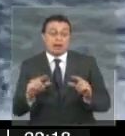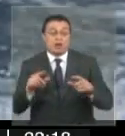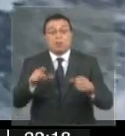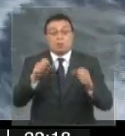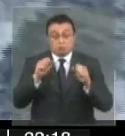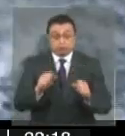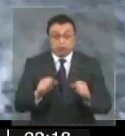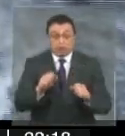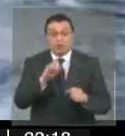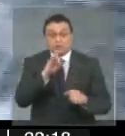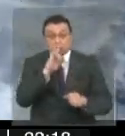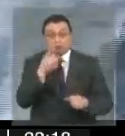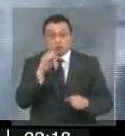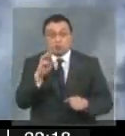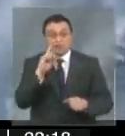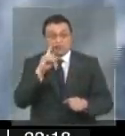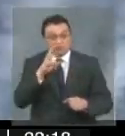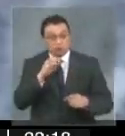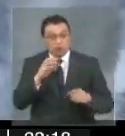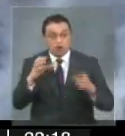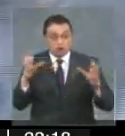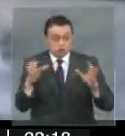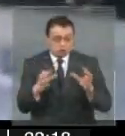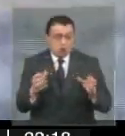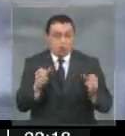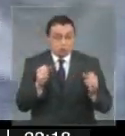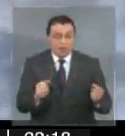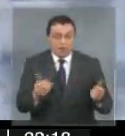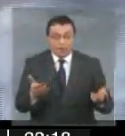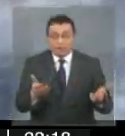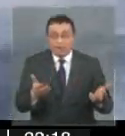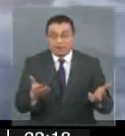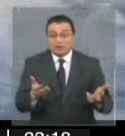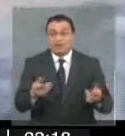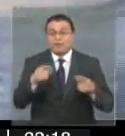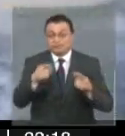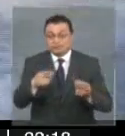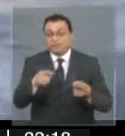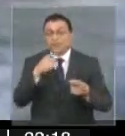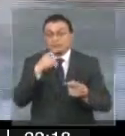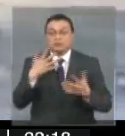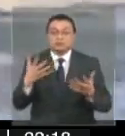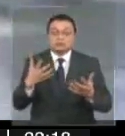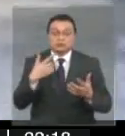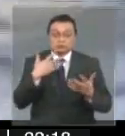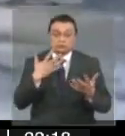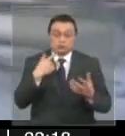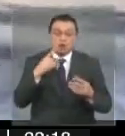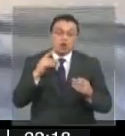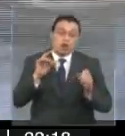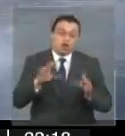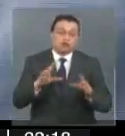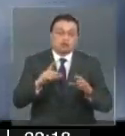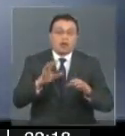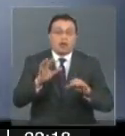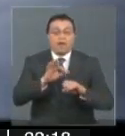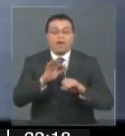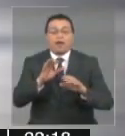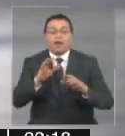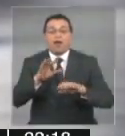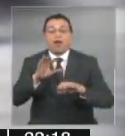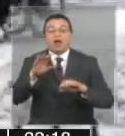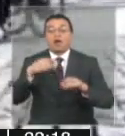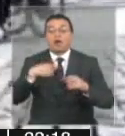puede hacer el turismo extremo en Chile? Yo creo con Fundación Andes Mágico. Qué increíble, cielo. Sí,